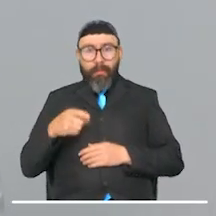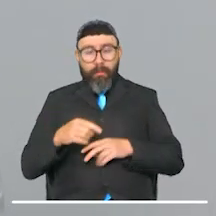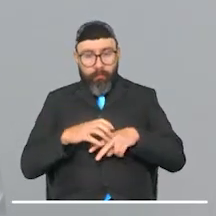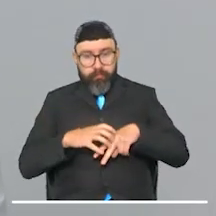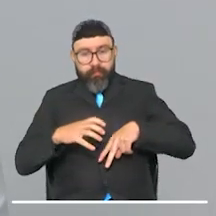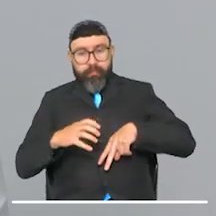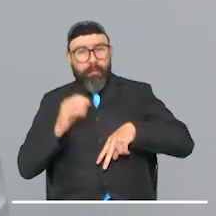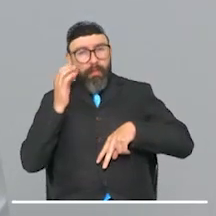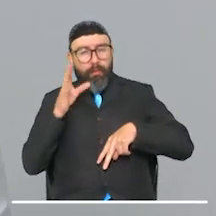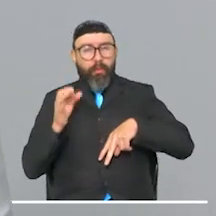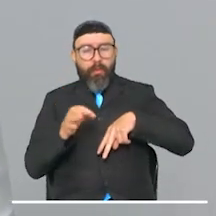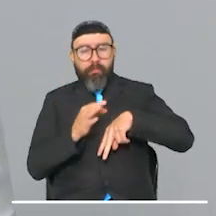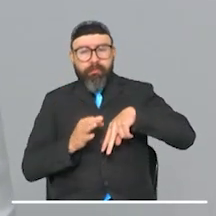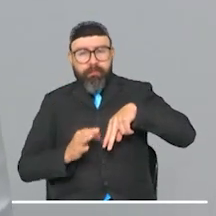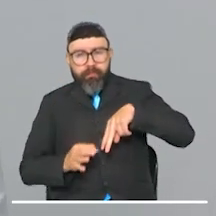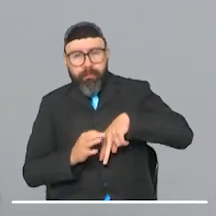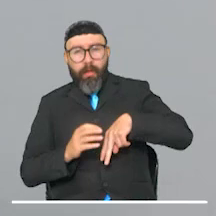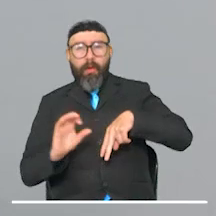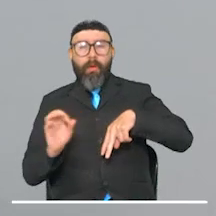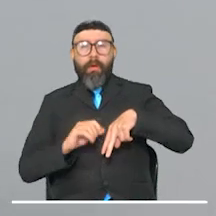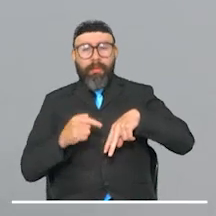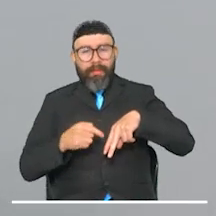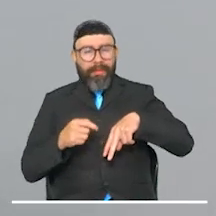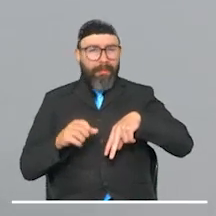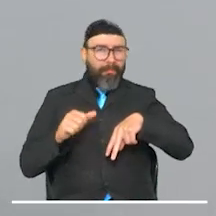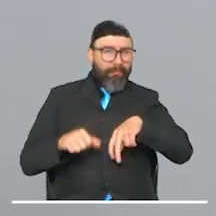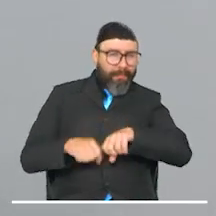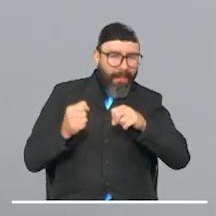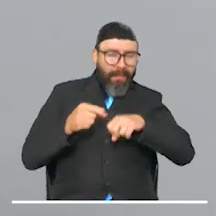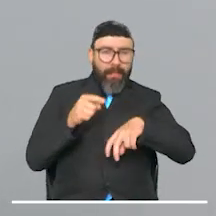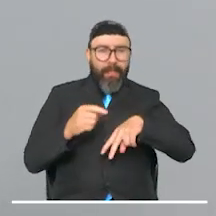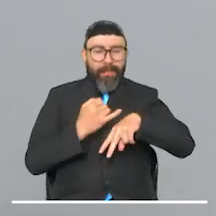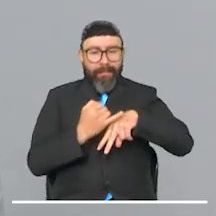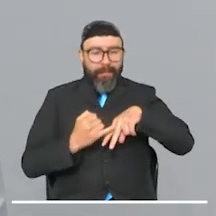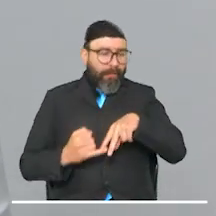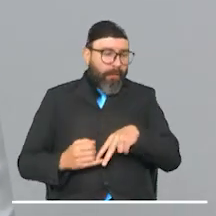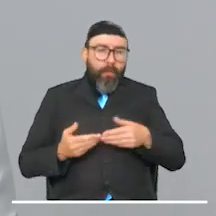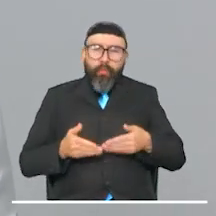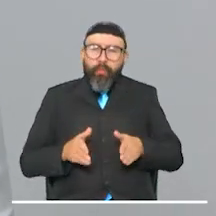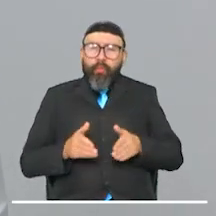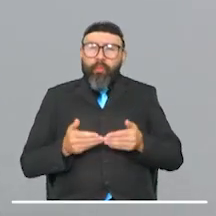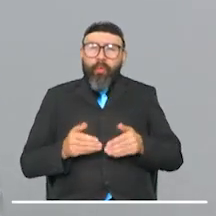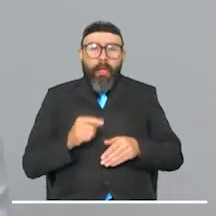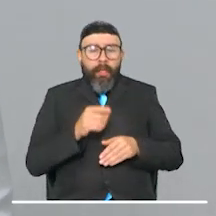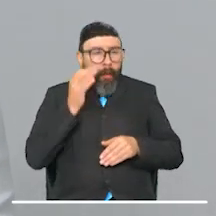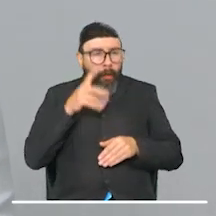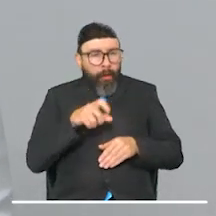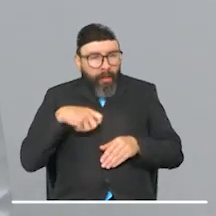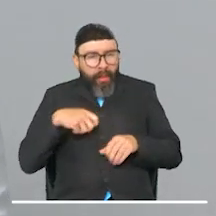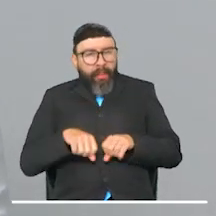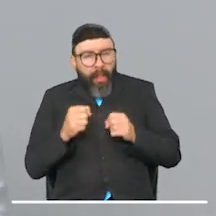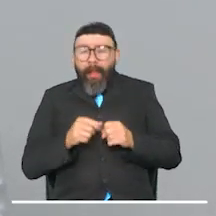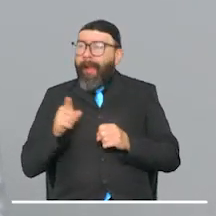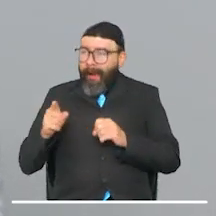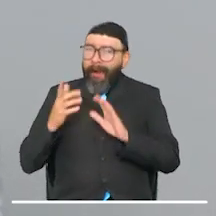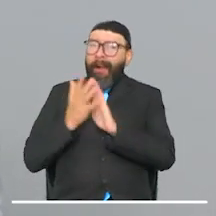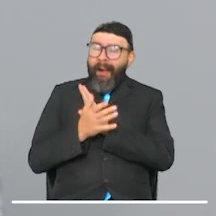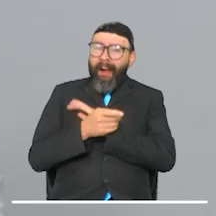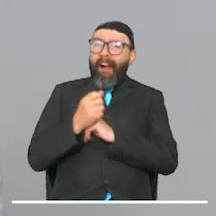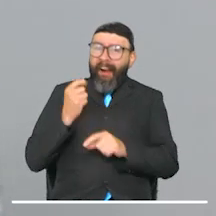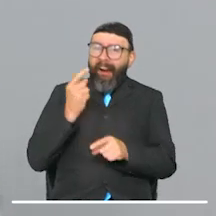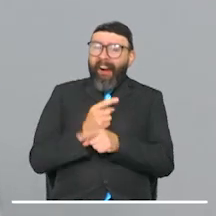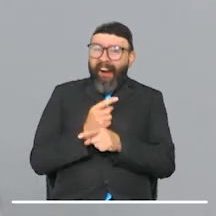si existe una malformación venosa o la malformación arteriovenosa o arteriovenosa Y linfática si nos da la